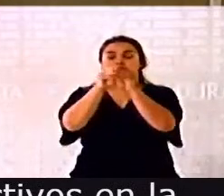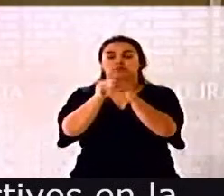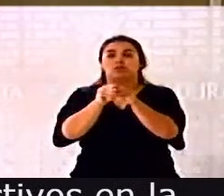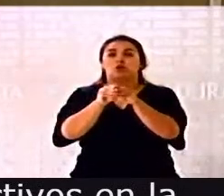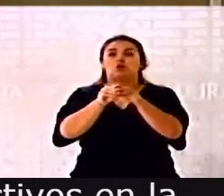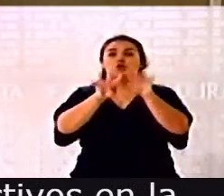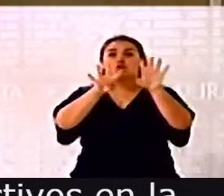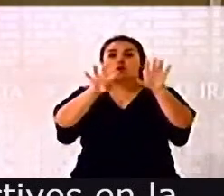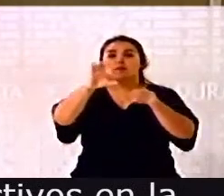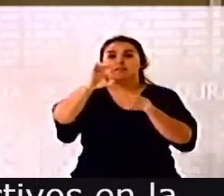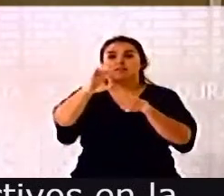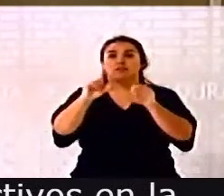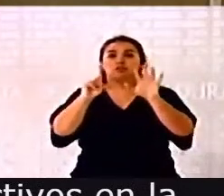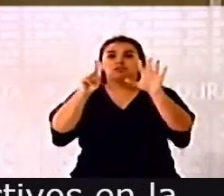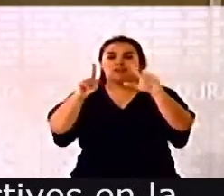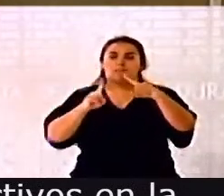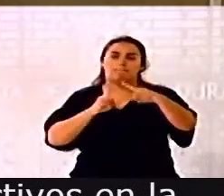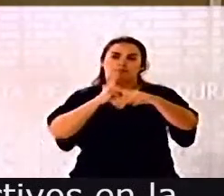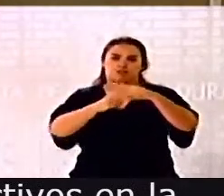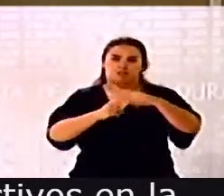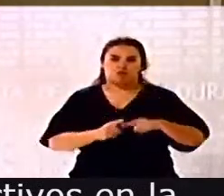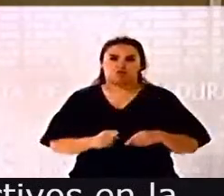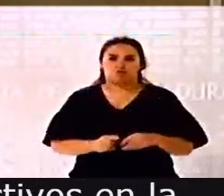906 casos positivos